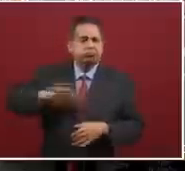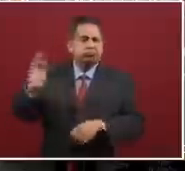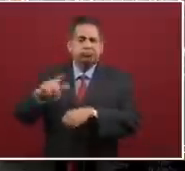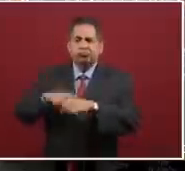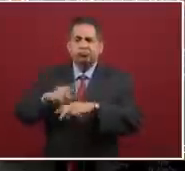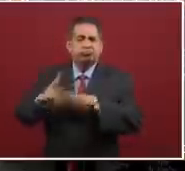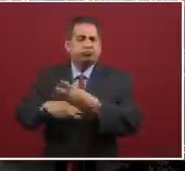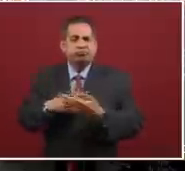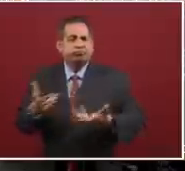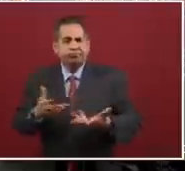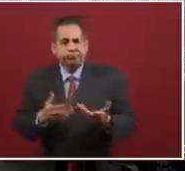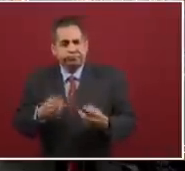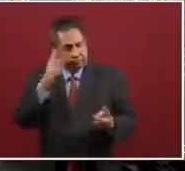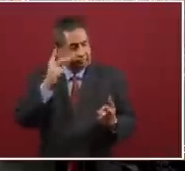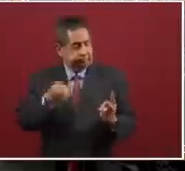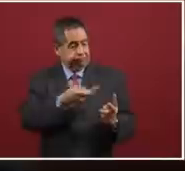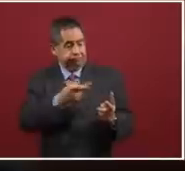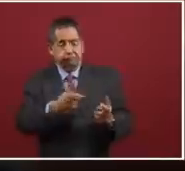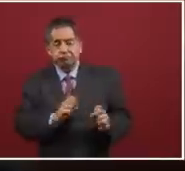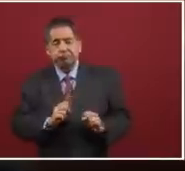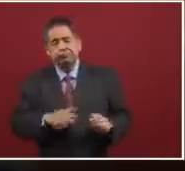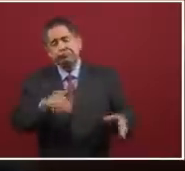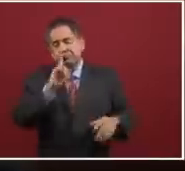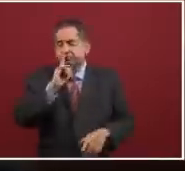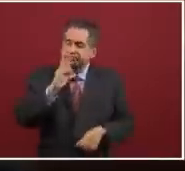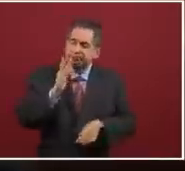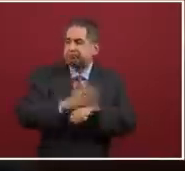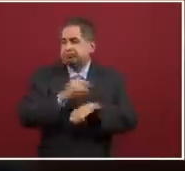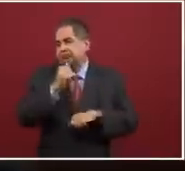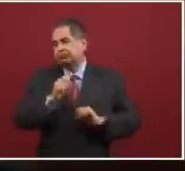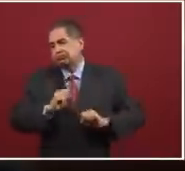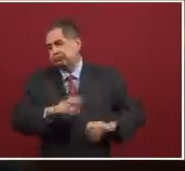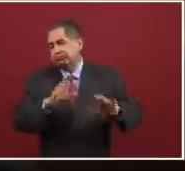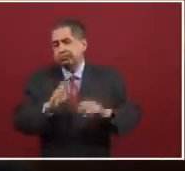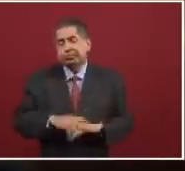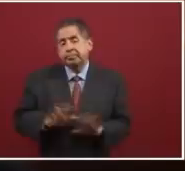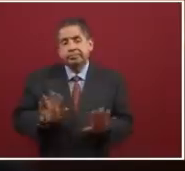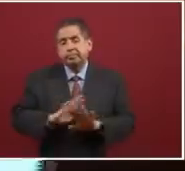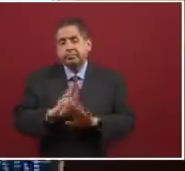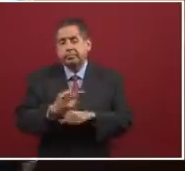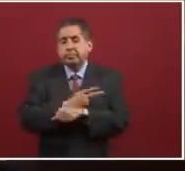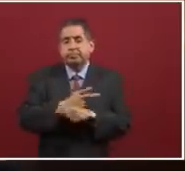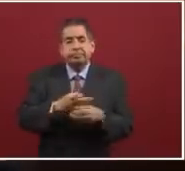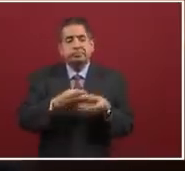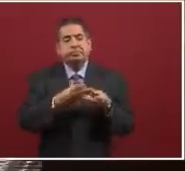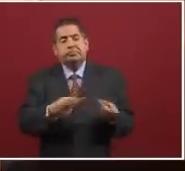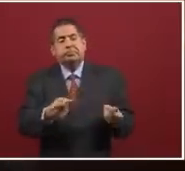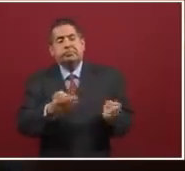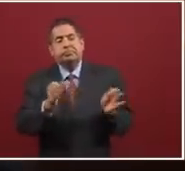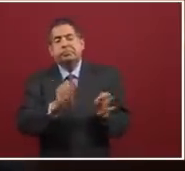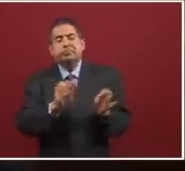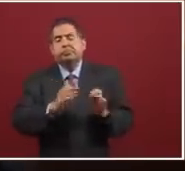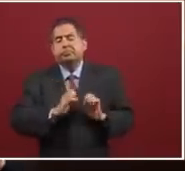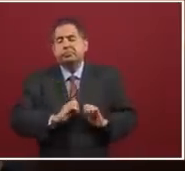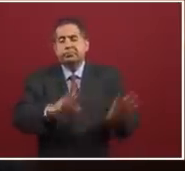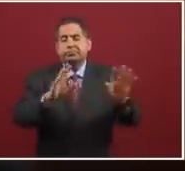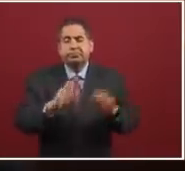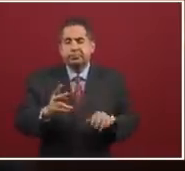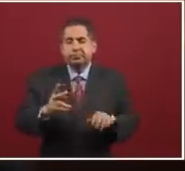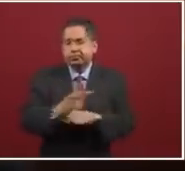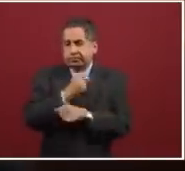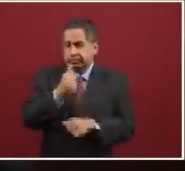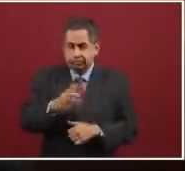federal para que no quede esta situación así, de que pues ya se enfrió la situación, la cosa, y pues no pasó